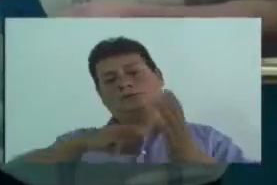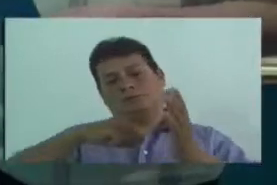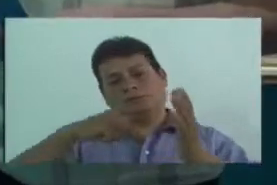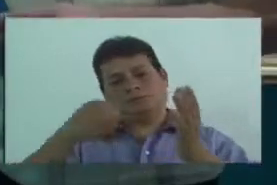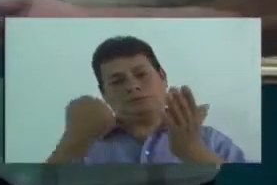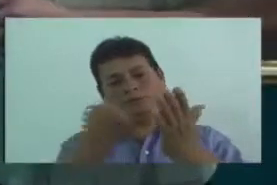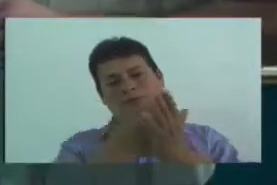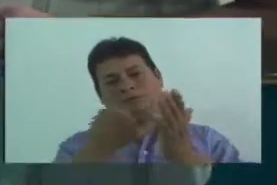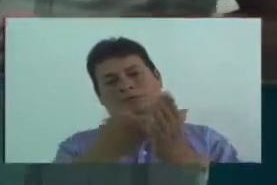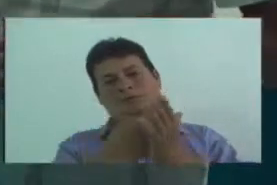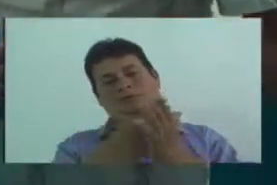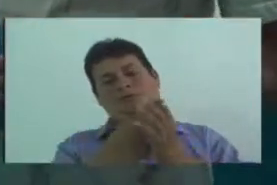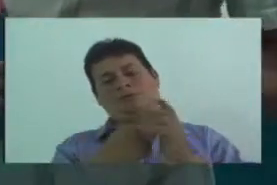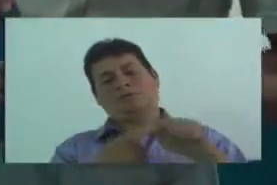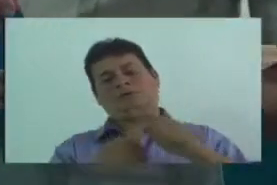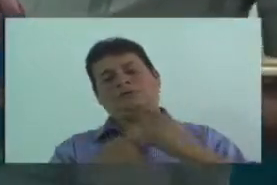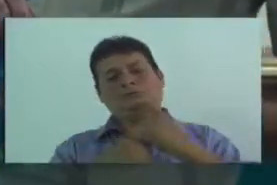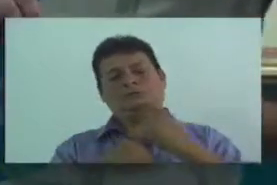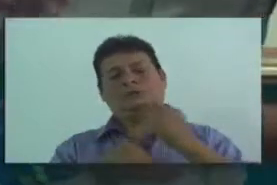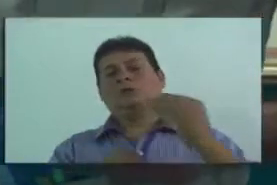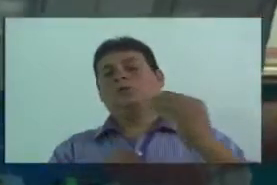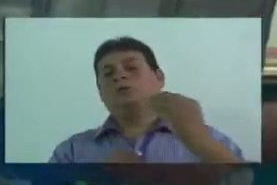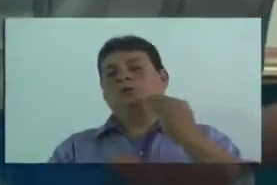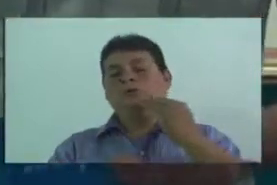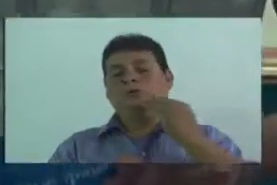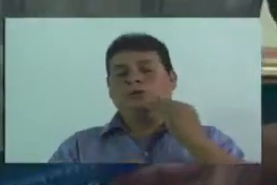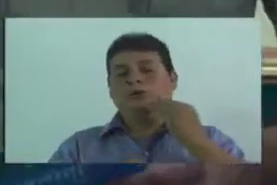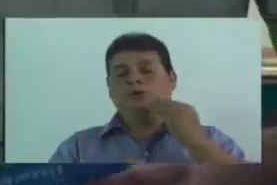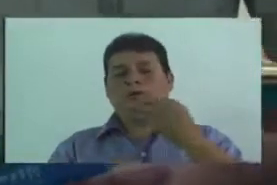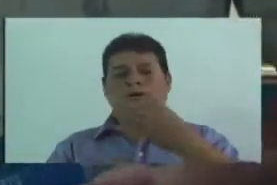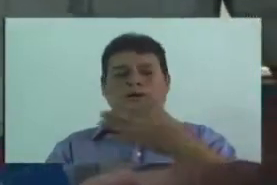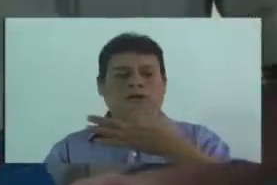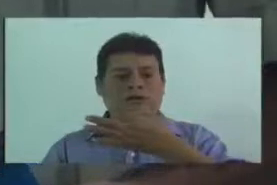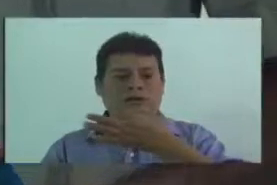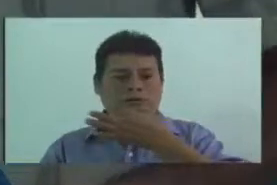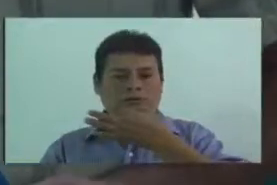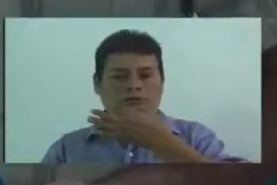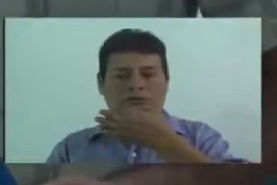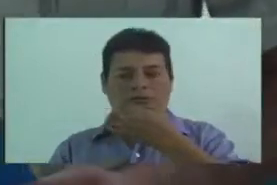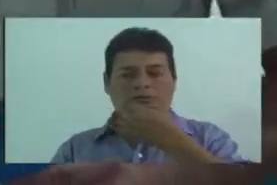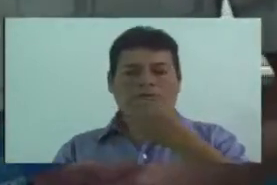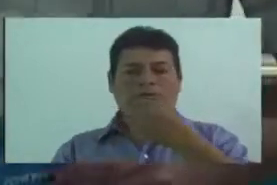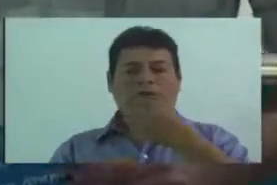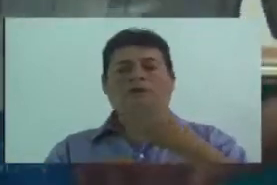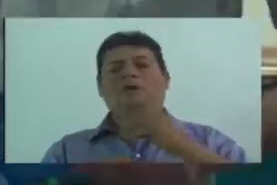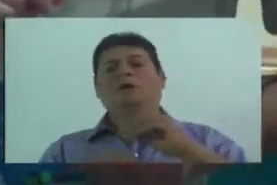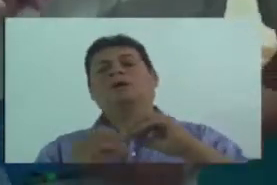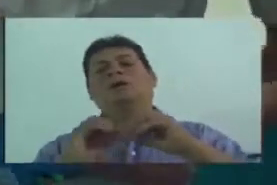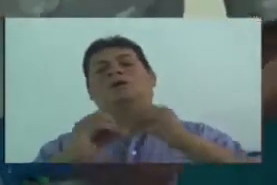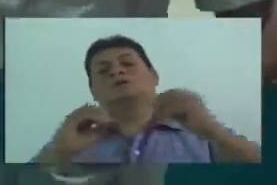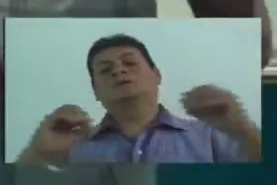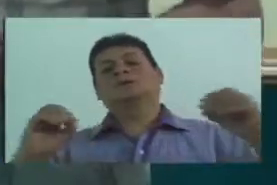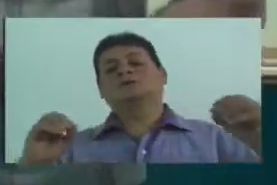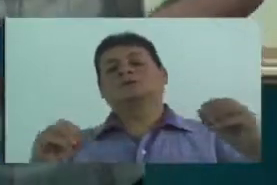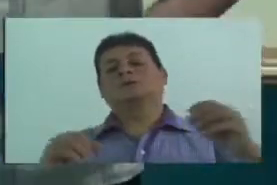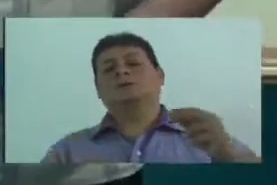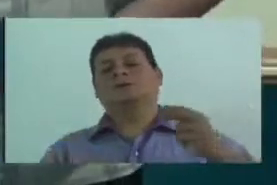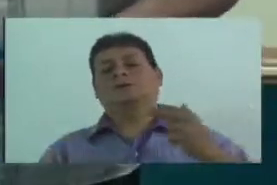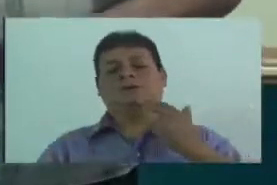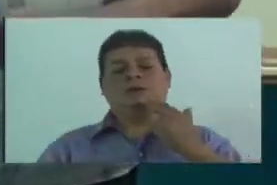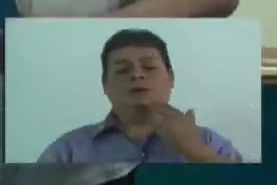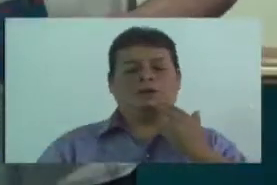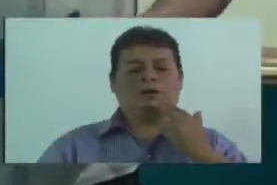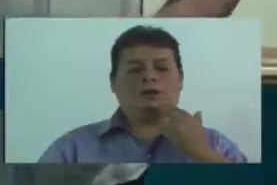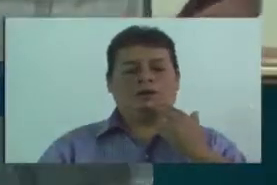Es un enunciado dubitativo, porque está expresando una duda. Tal vez, dice. Muchas veces por las palabras nosotros ya vamos a